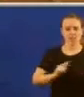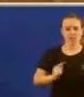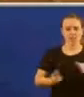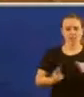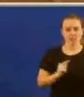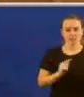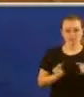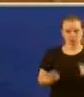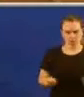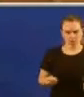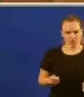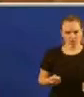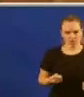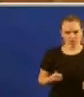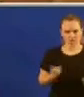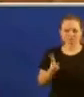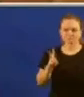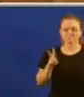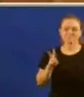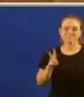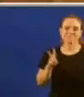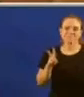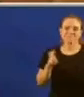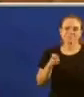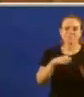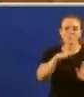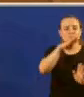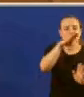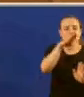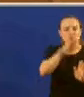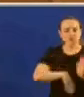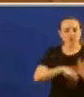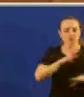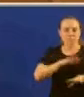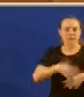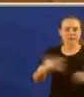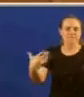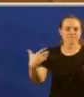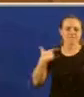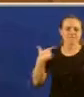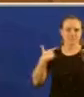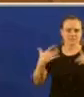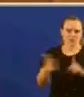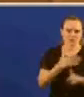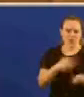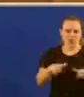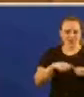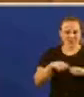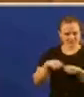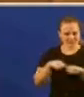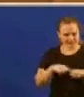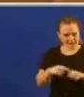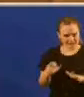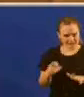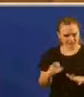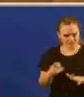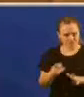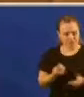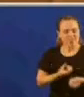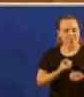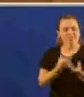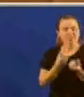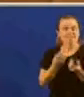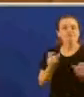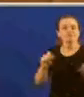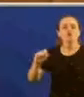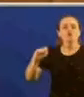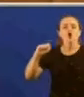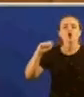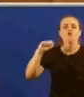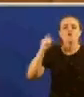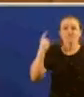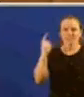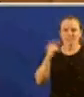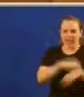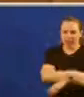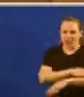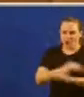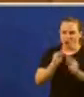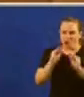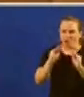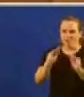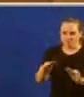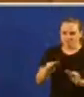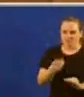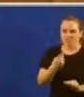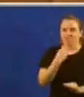no que están os recursos destinados a sudar as víctimas de violencia de xénero segundo os datos oficiais que o seu goberno nos manda a este Parlamento